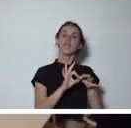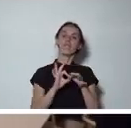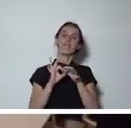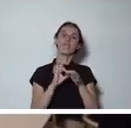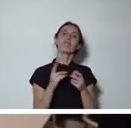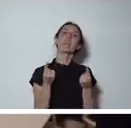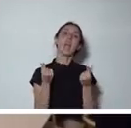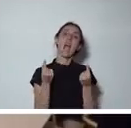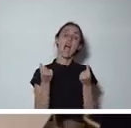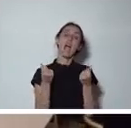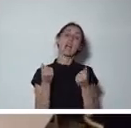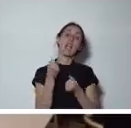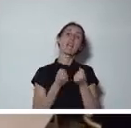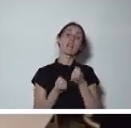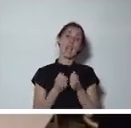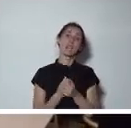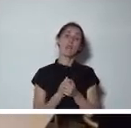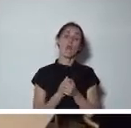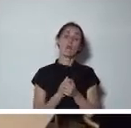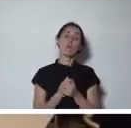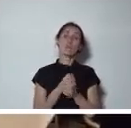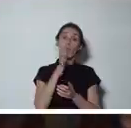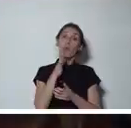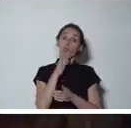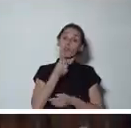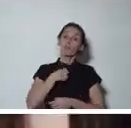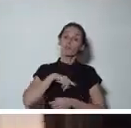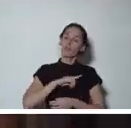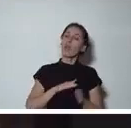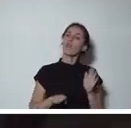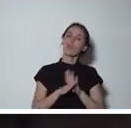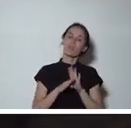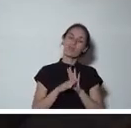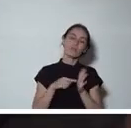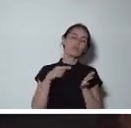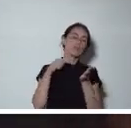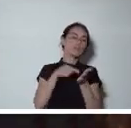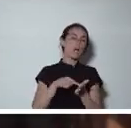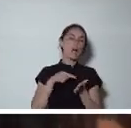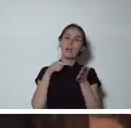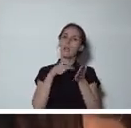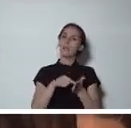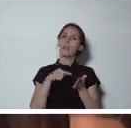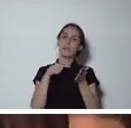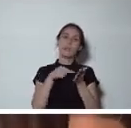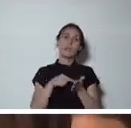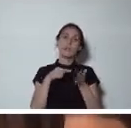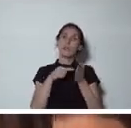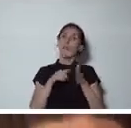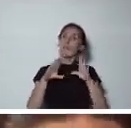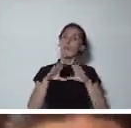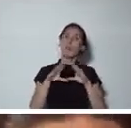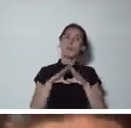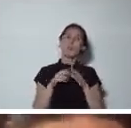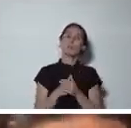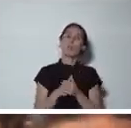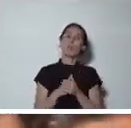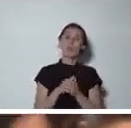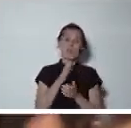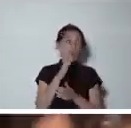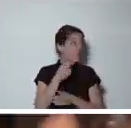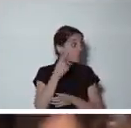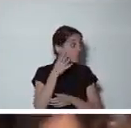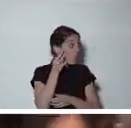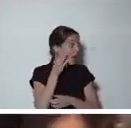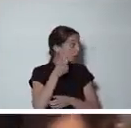cercos dar esas luchas pensarnos En clave interseccional sabernos que seguramente la mayoría de las que estamos acá